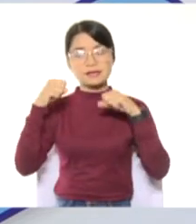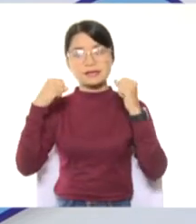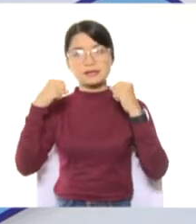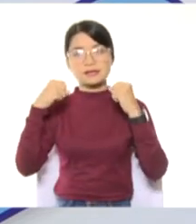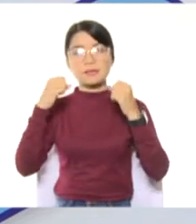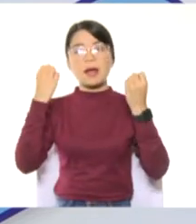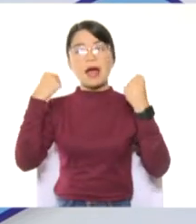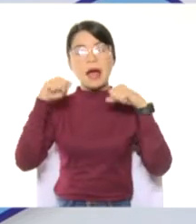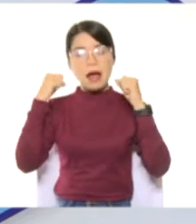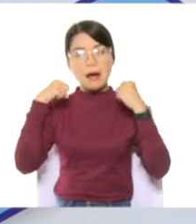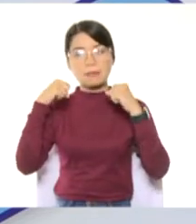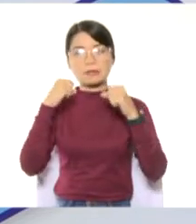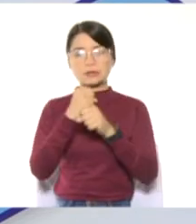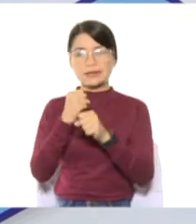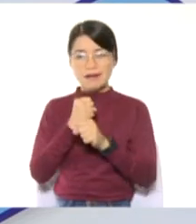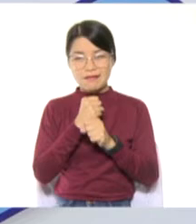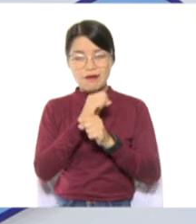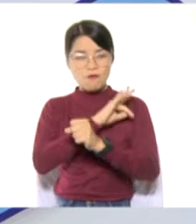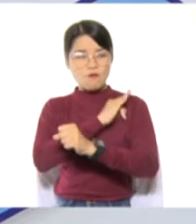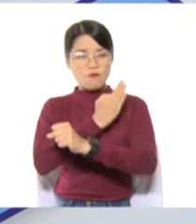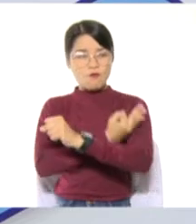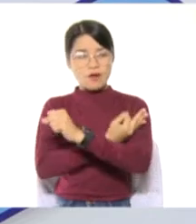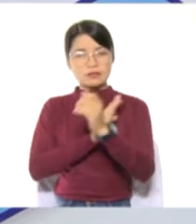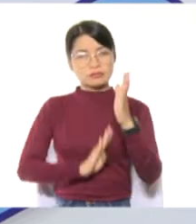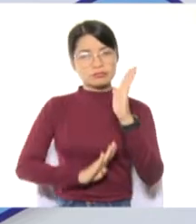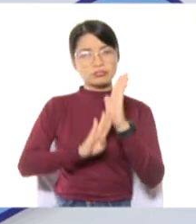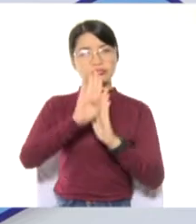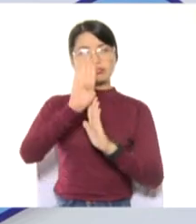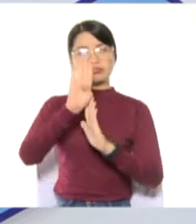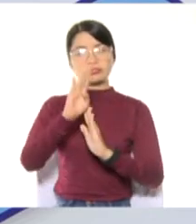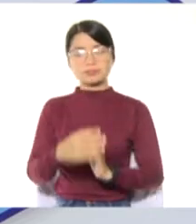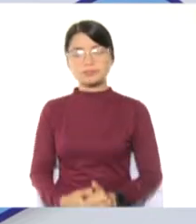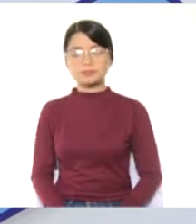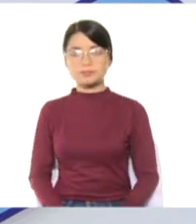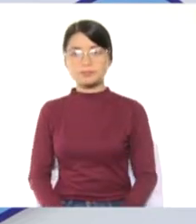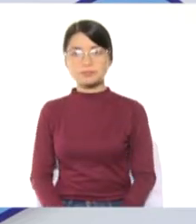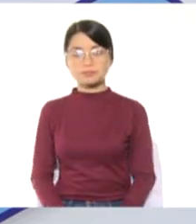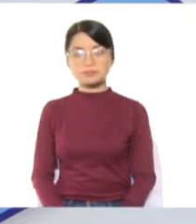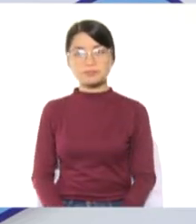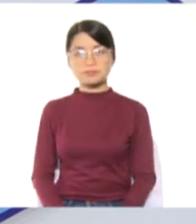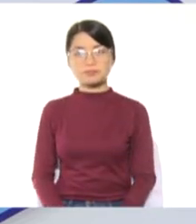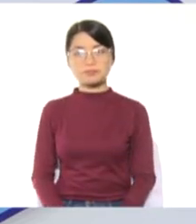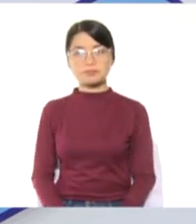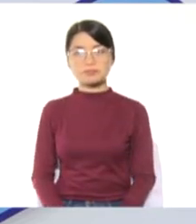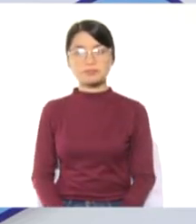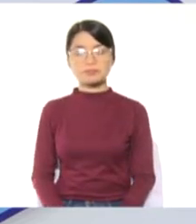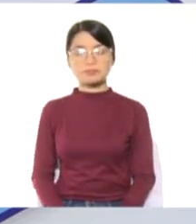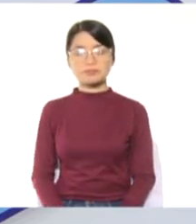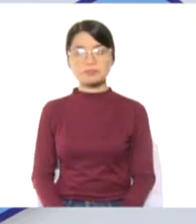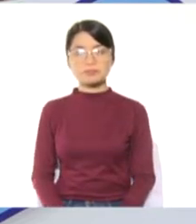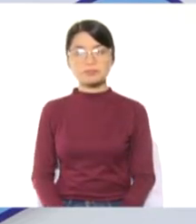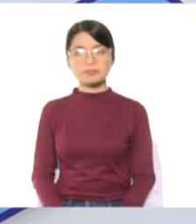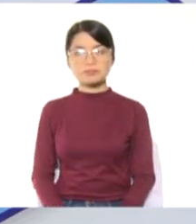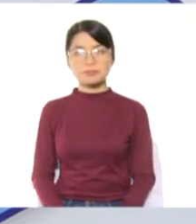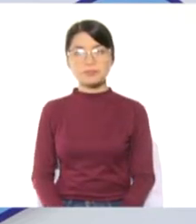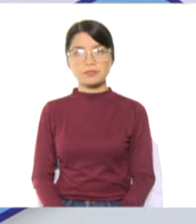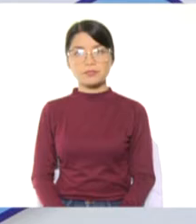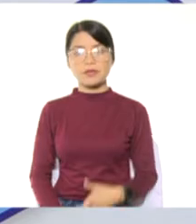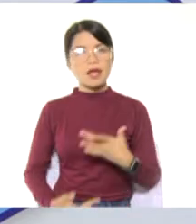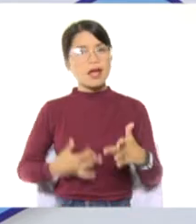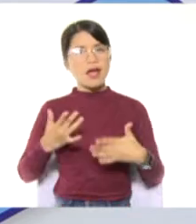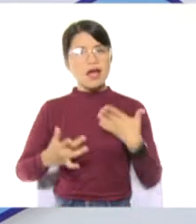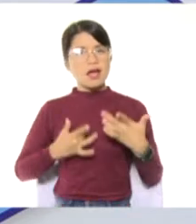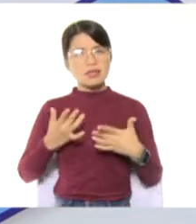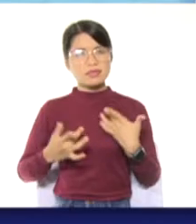hoy revisamos 3 capacidades físicas: velocidad, resistencia y fuerza. ¿Qué actividad van a